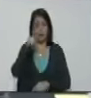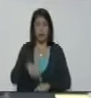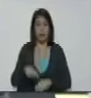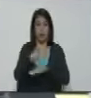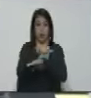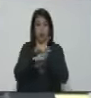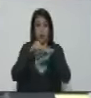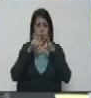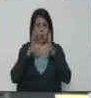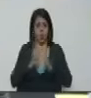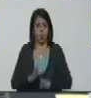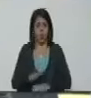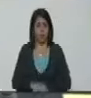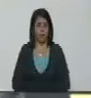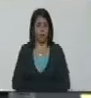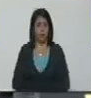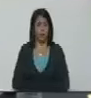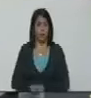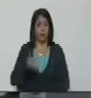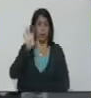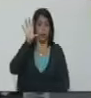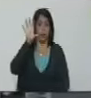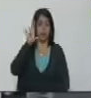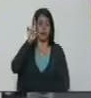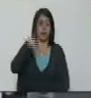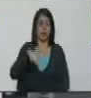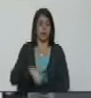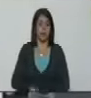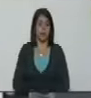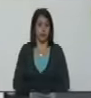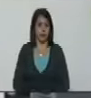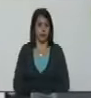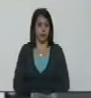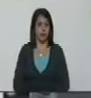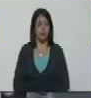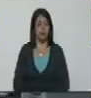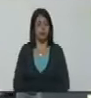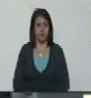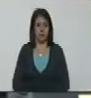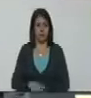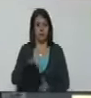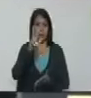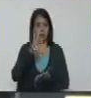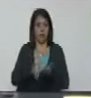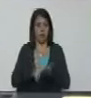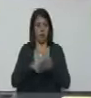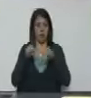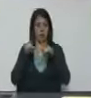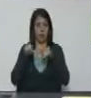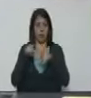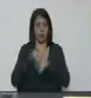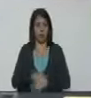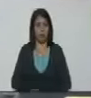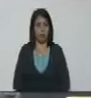al gobierno y al país que vamos a aprobar